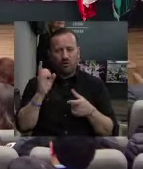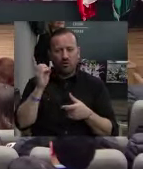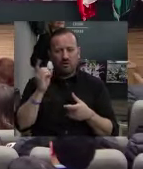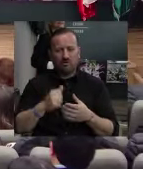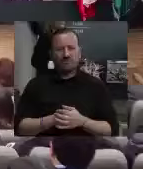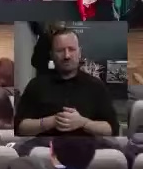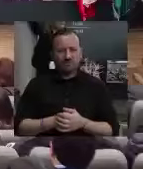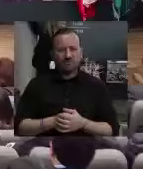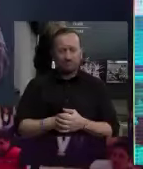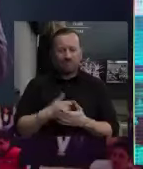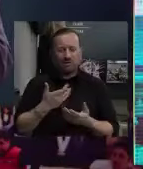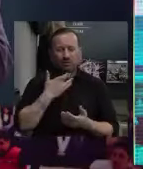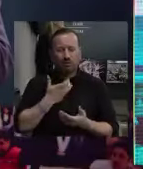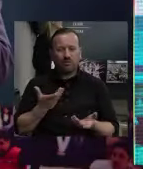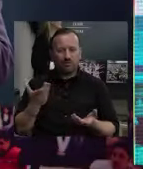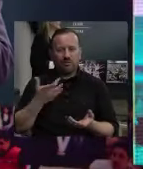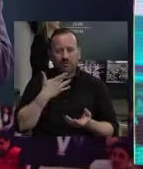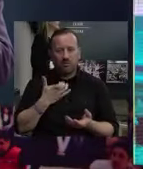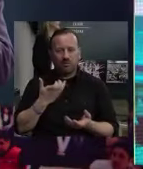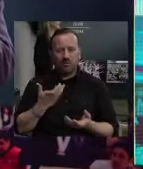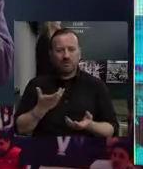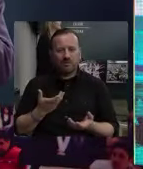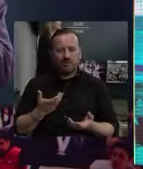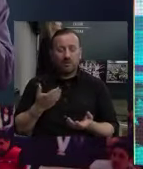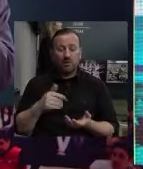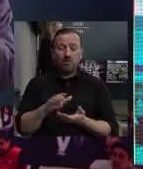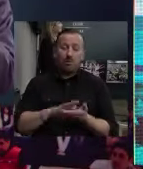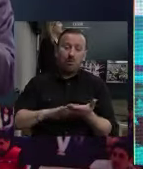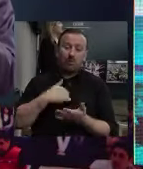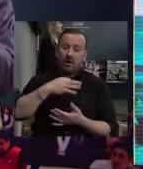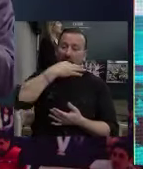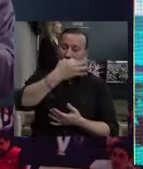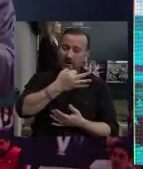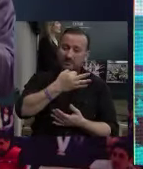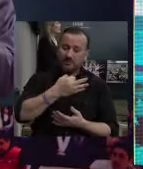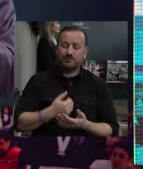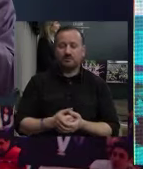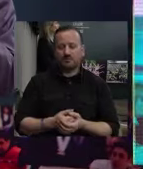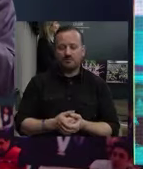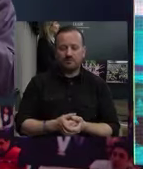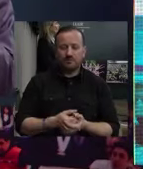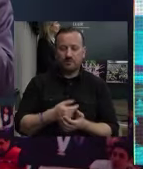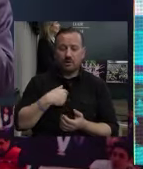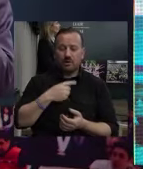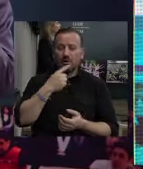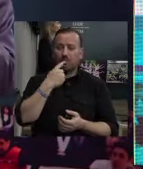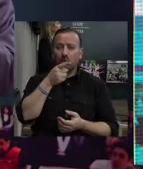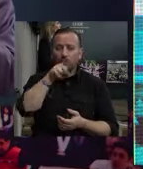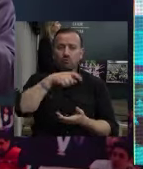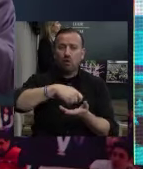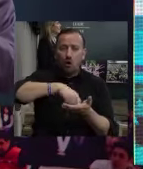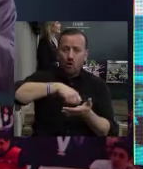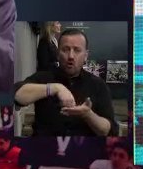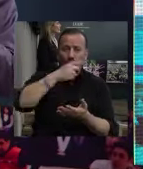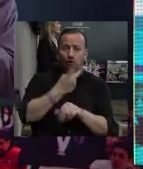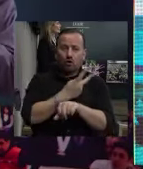cierto Por qué Porque es si yo digo Nicolás si yo te contratar a vos